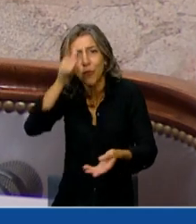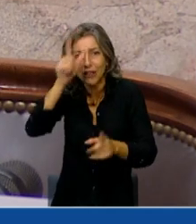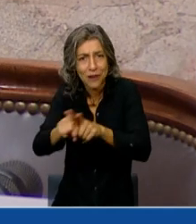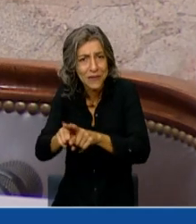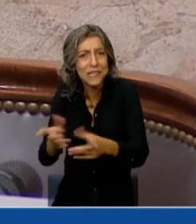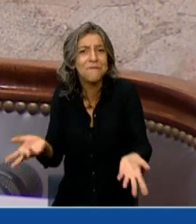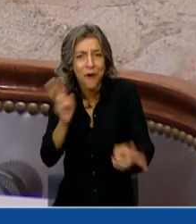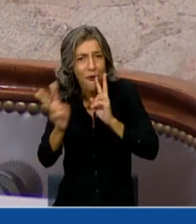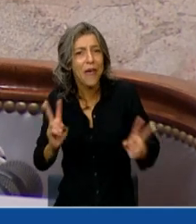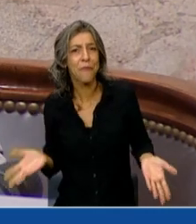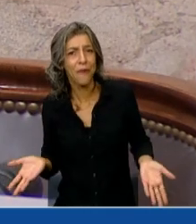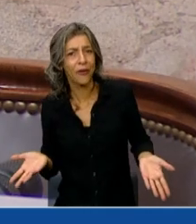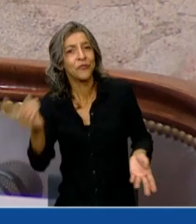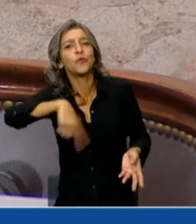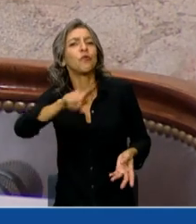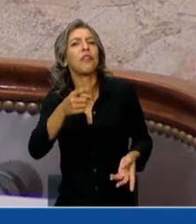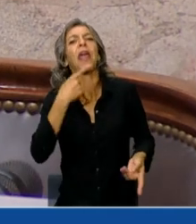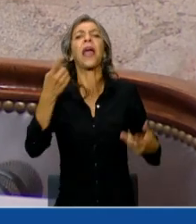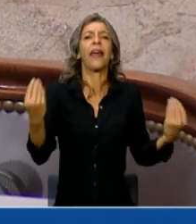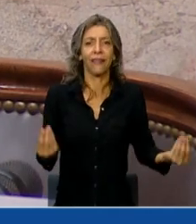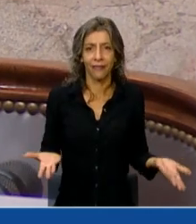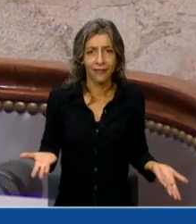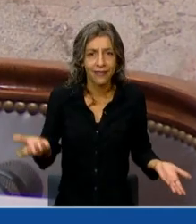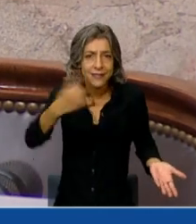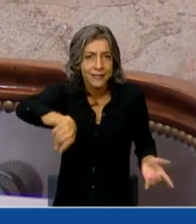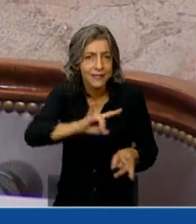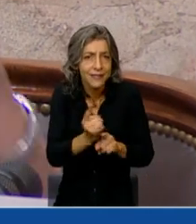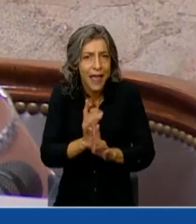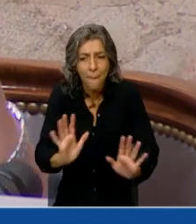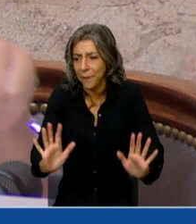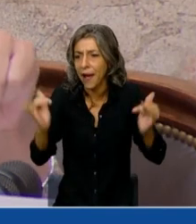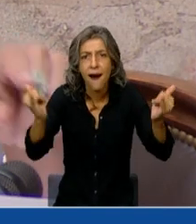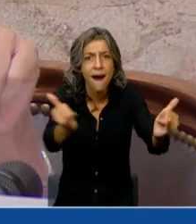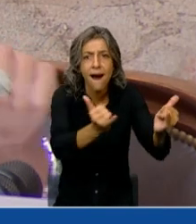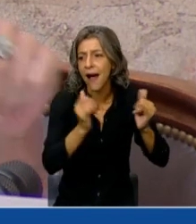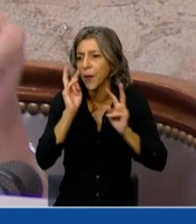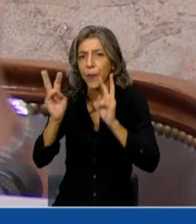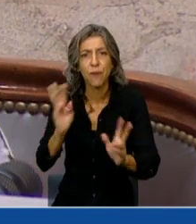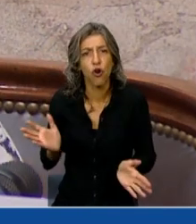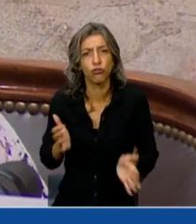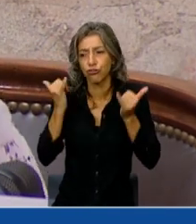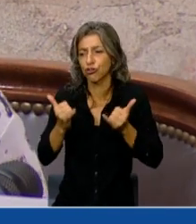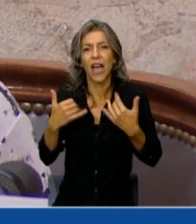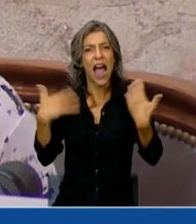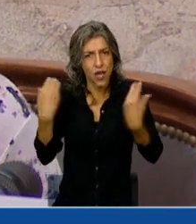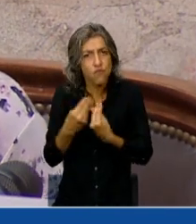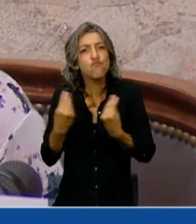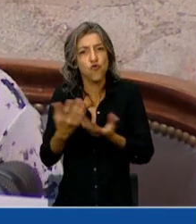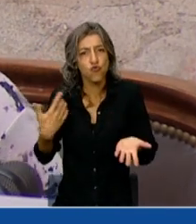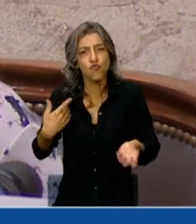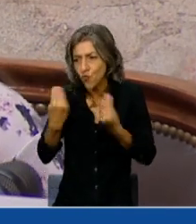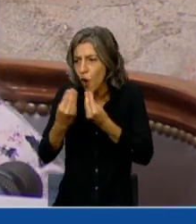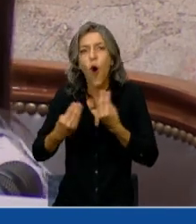de qué jactarse, porque a la impunidad biológica, como la de los Blaquier y compañía que mueren en la